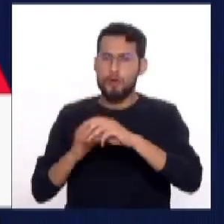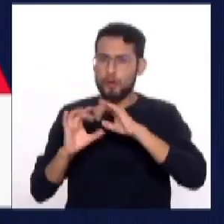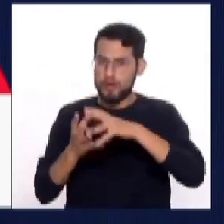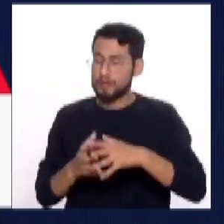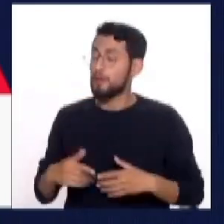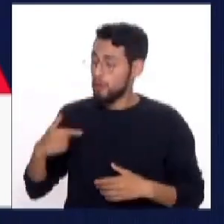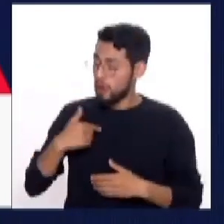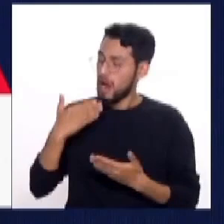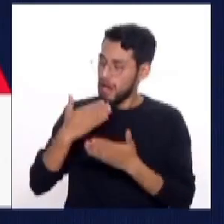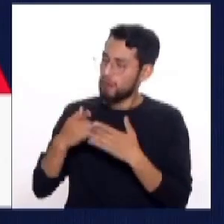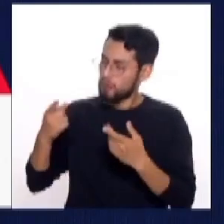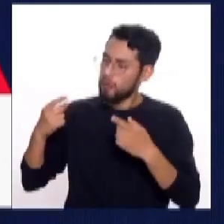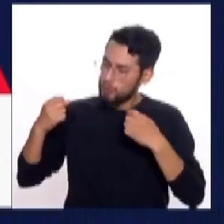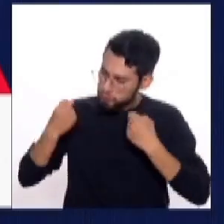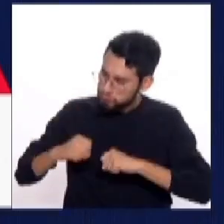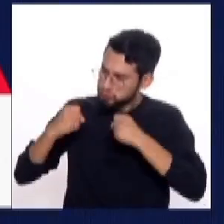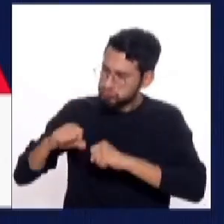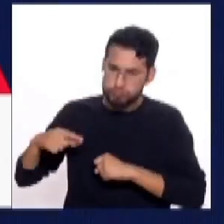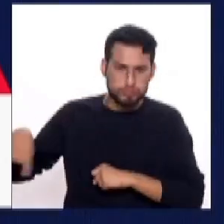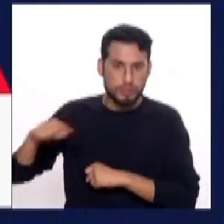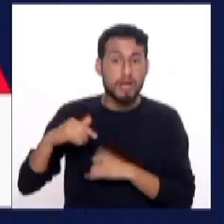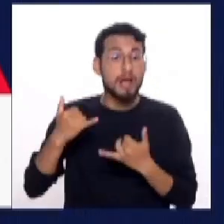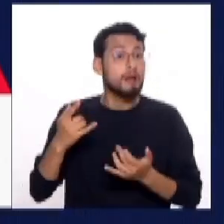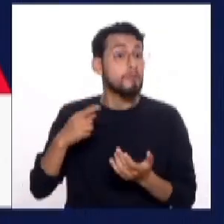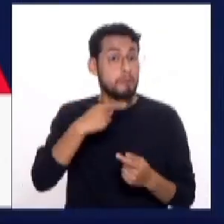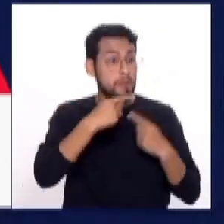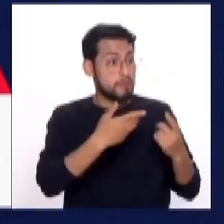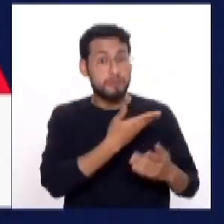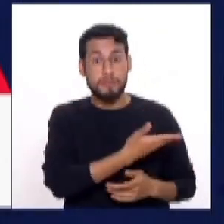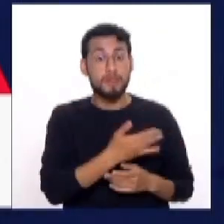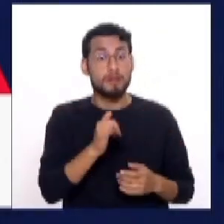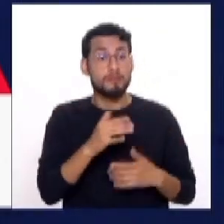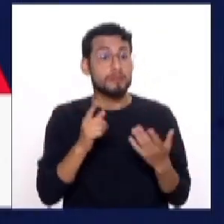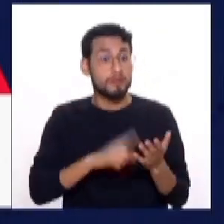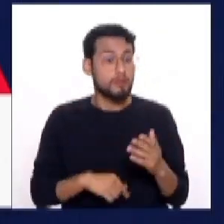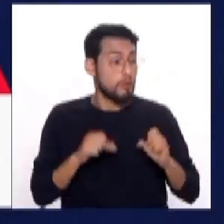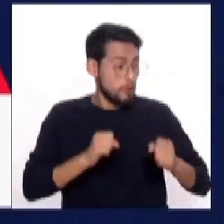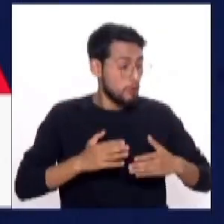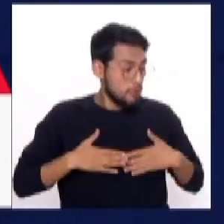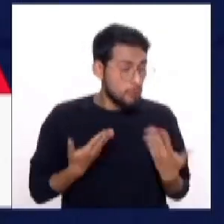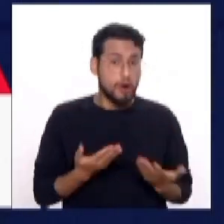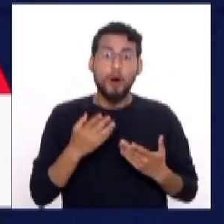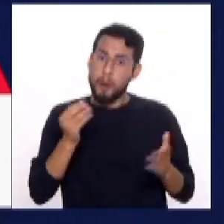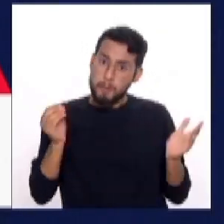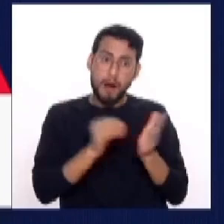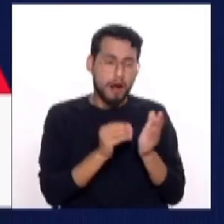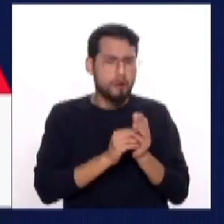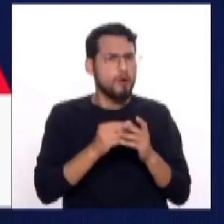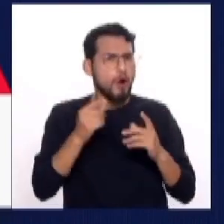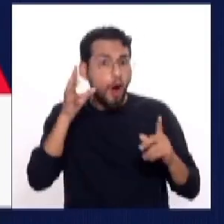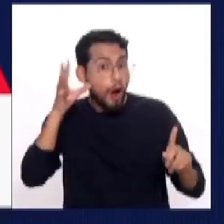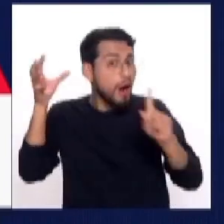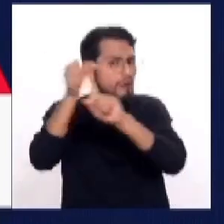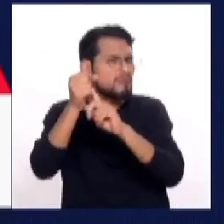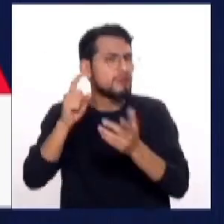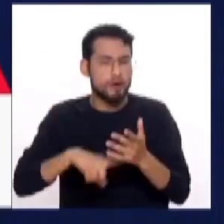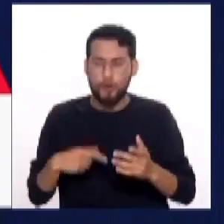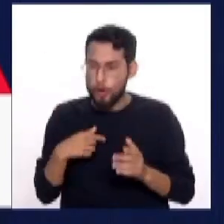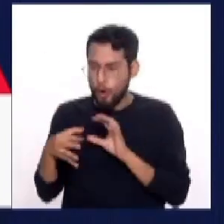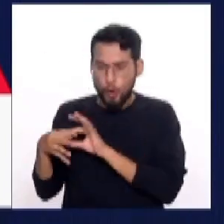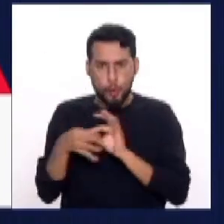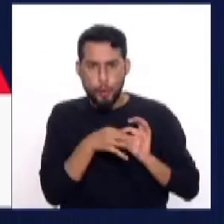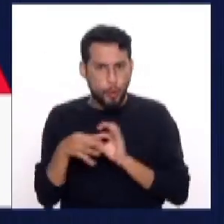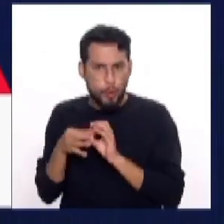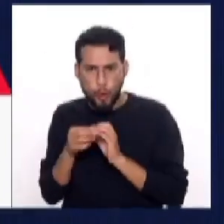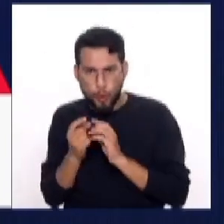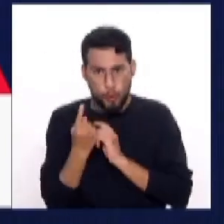agradezco este esfuerzo también lo que ha declarado es que nosotros podemos lograr mucho más cuando actuamos al unísono y no